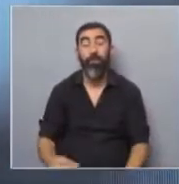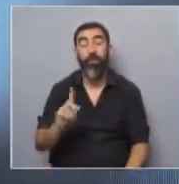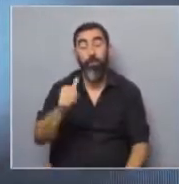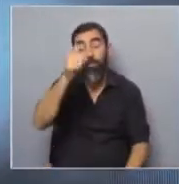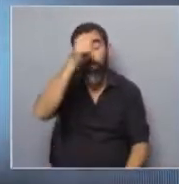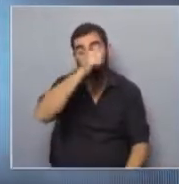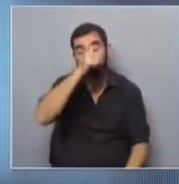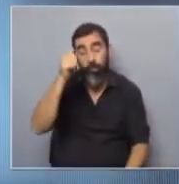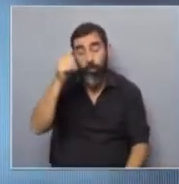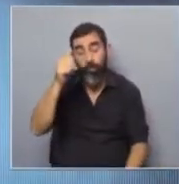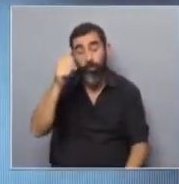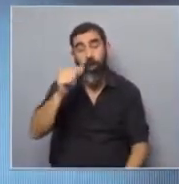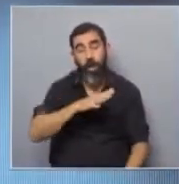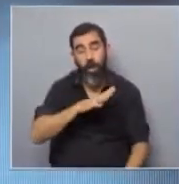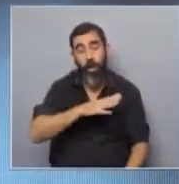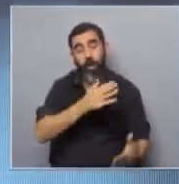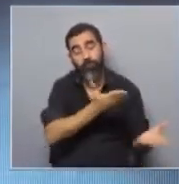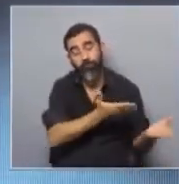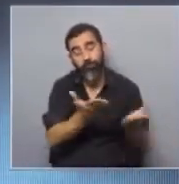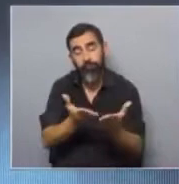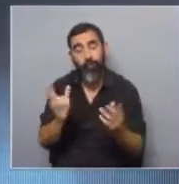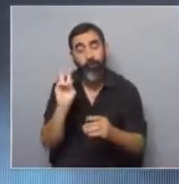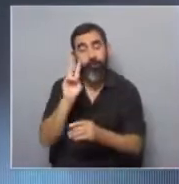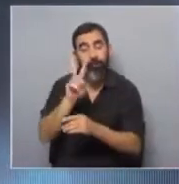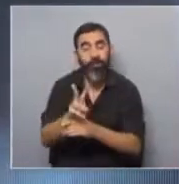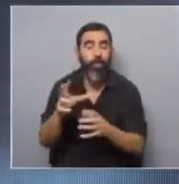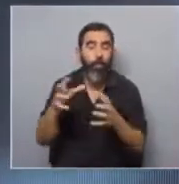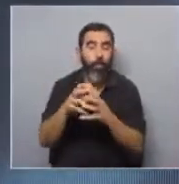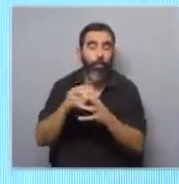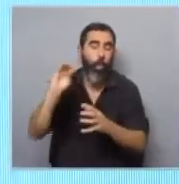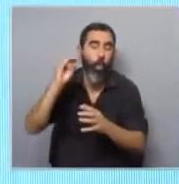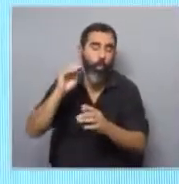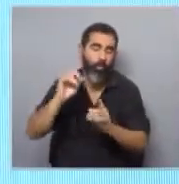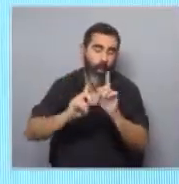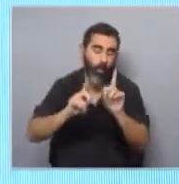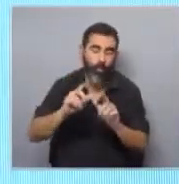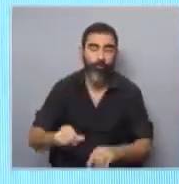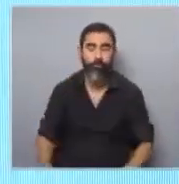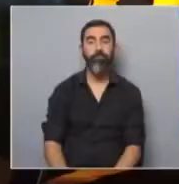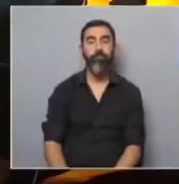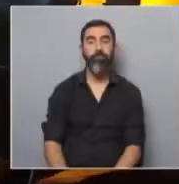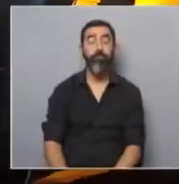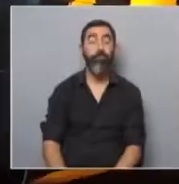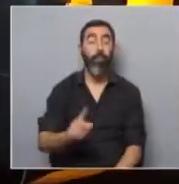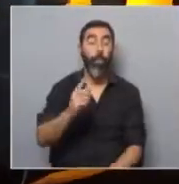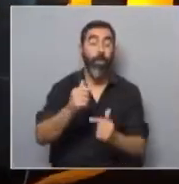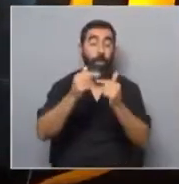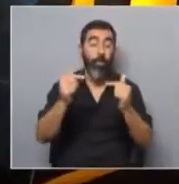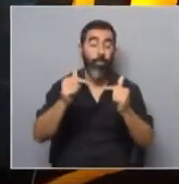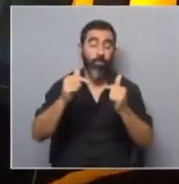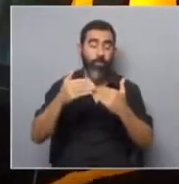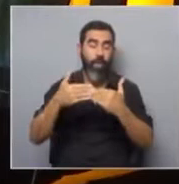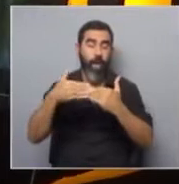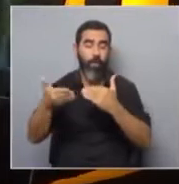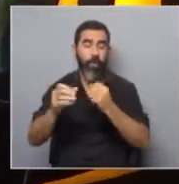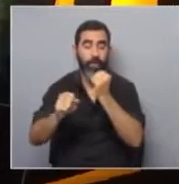domingos hacía conjuntos de amateurs, llamémosle así. Una de las cosas que por fuera